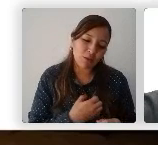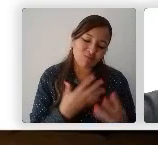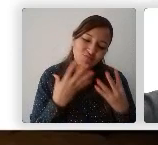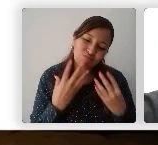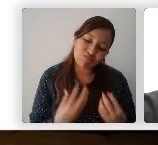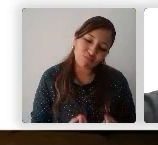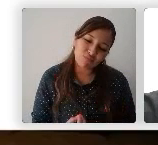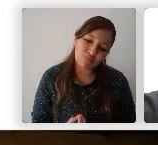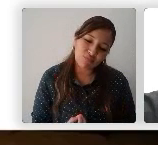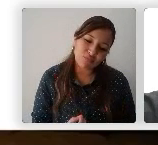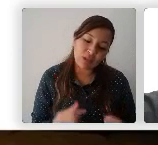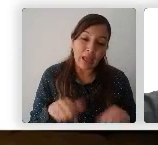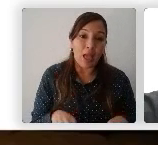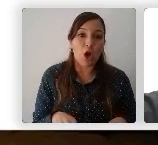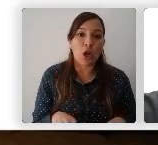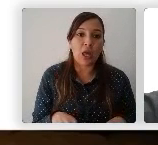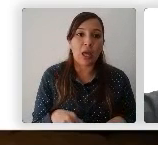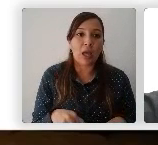cuales ahora,